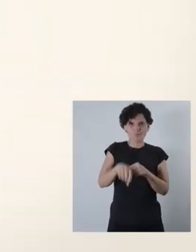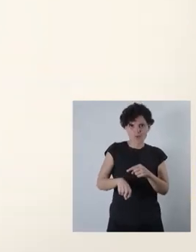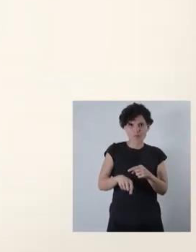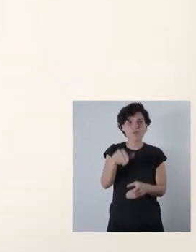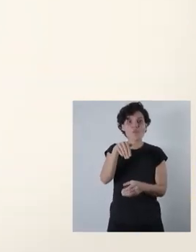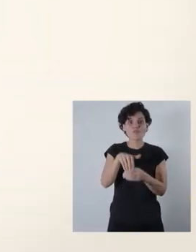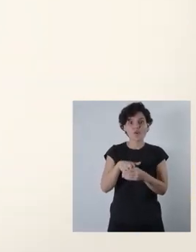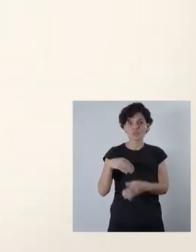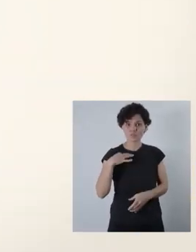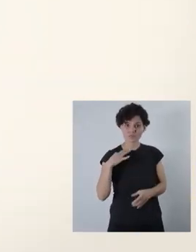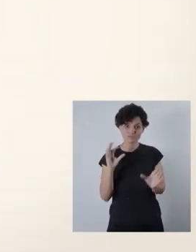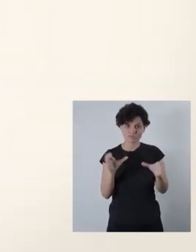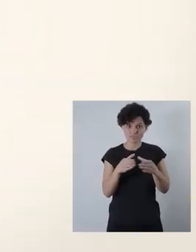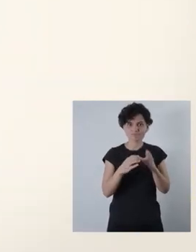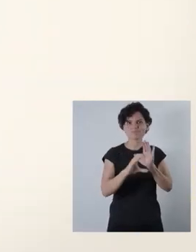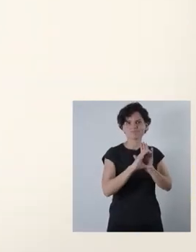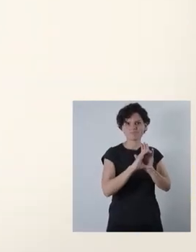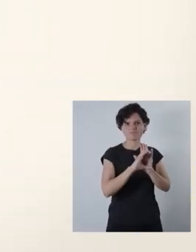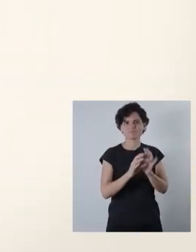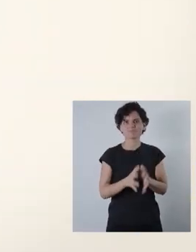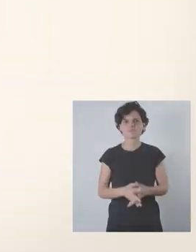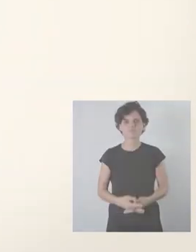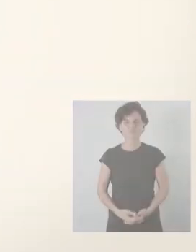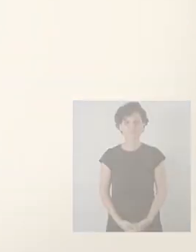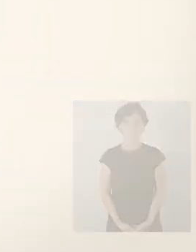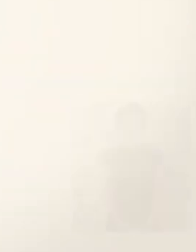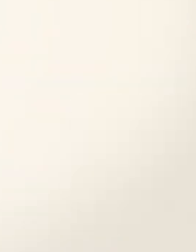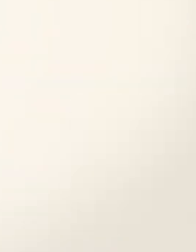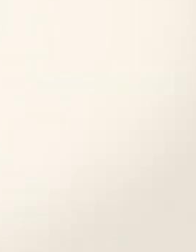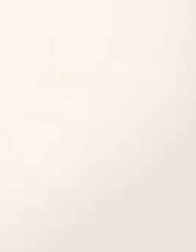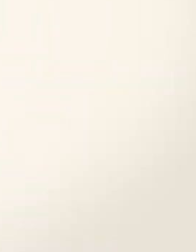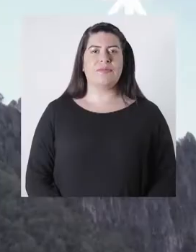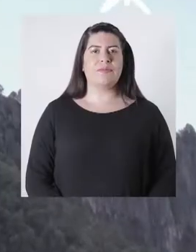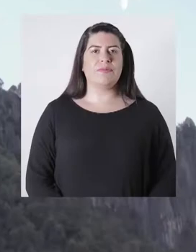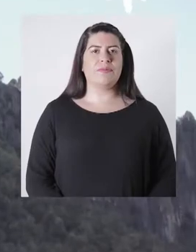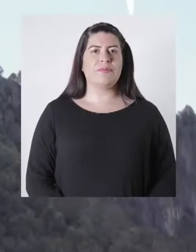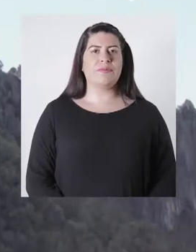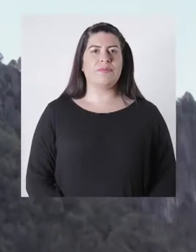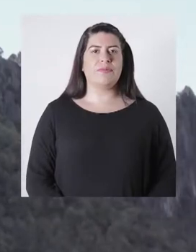voto apruebo, voto convención constitucional.